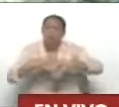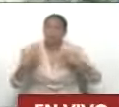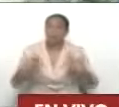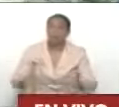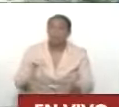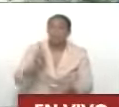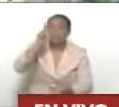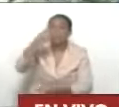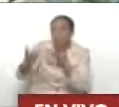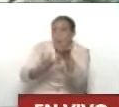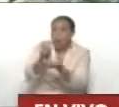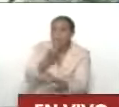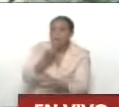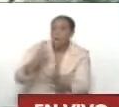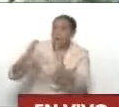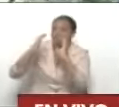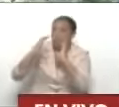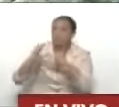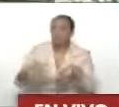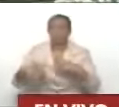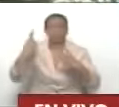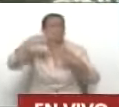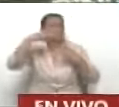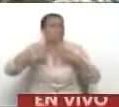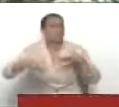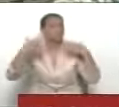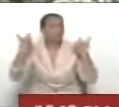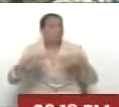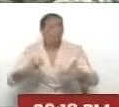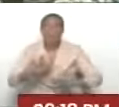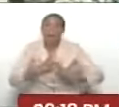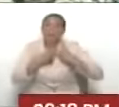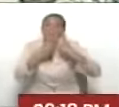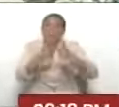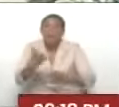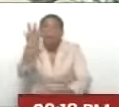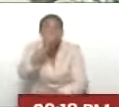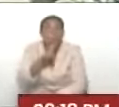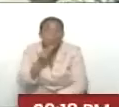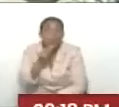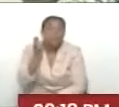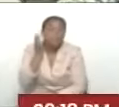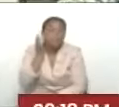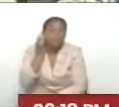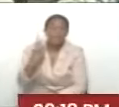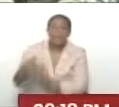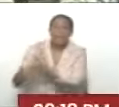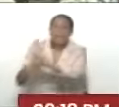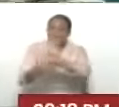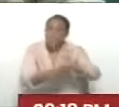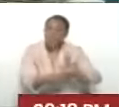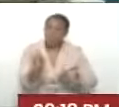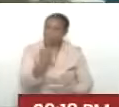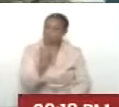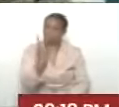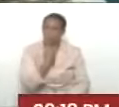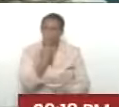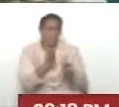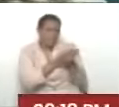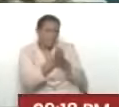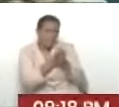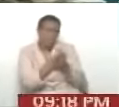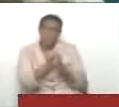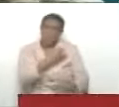a hamburguesas. Entonces, aquí lo que vemos, presidente, es la voluntad de la juventud y de las mujeres, no solo en emprender de